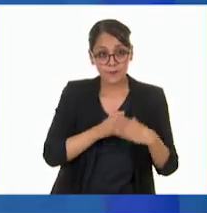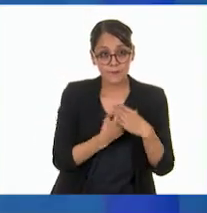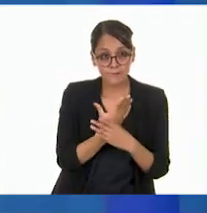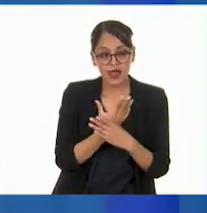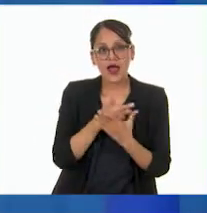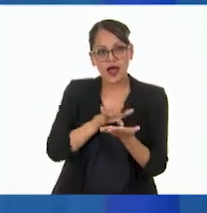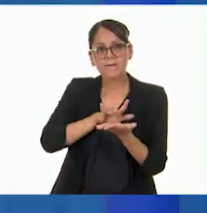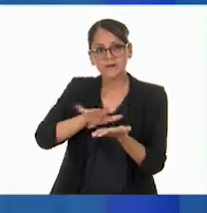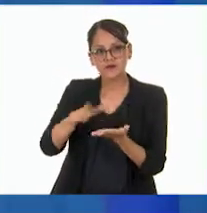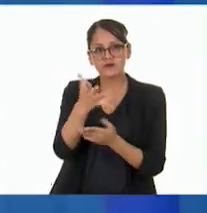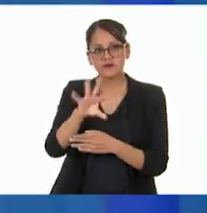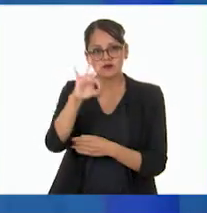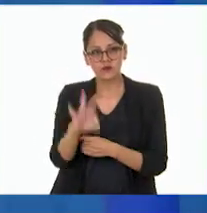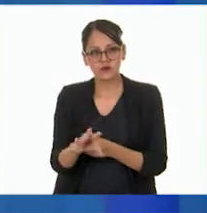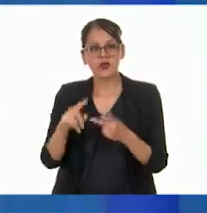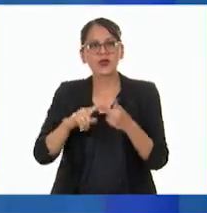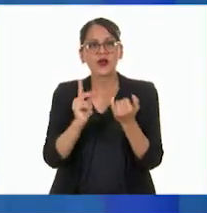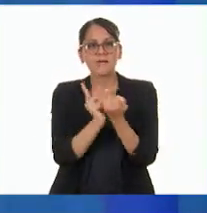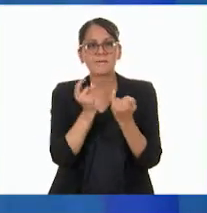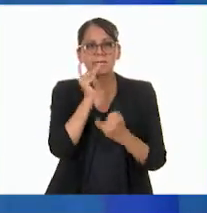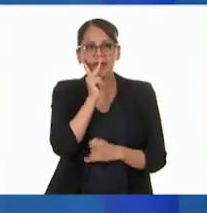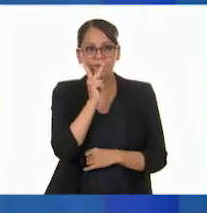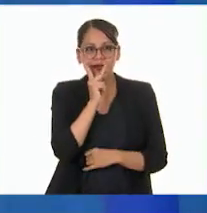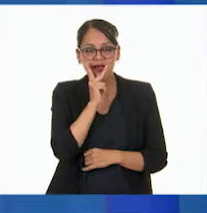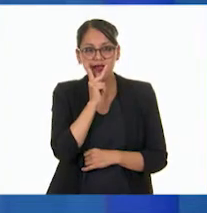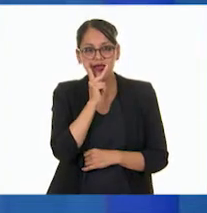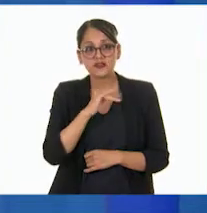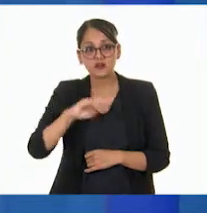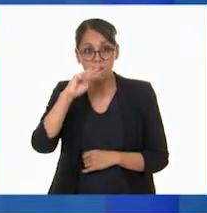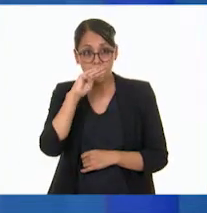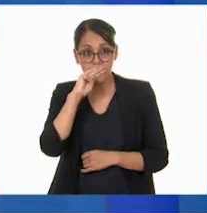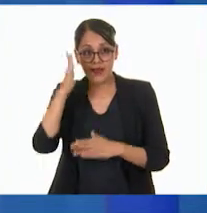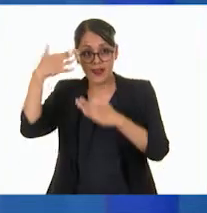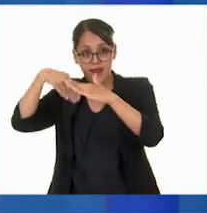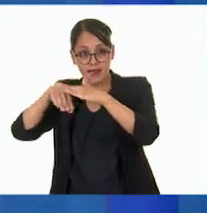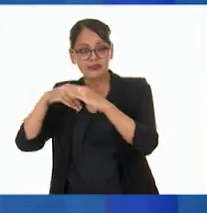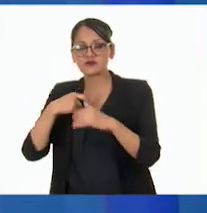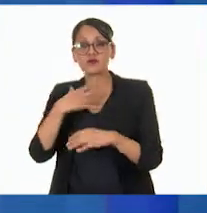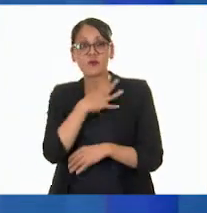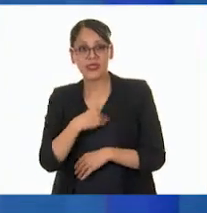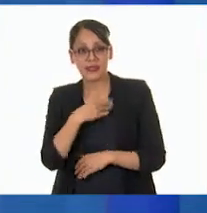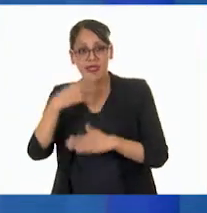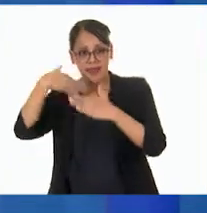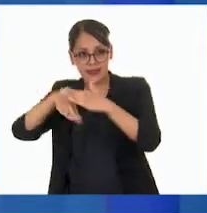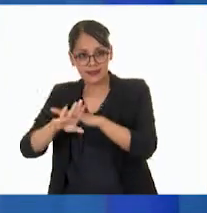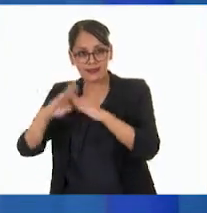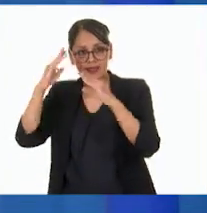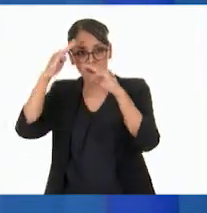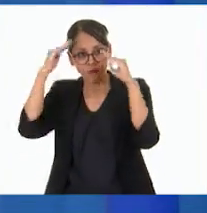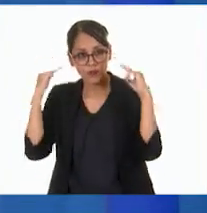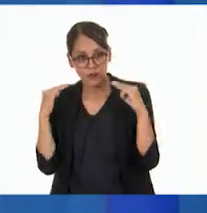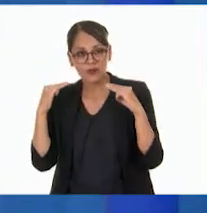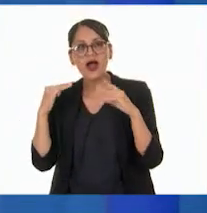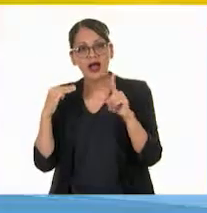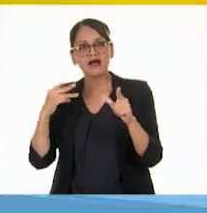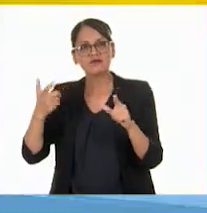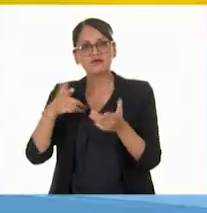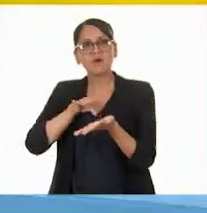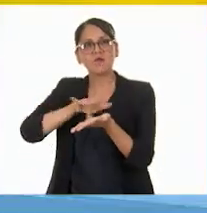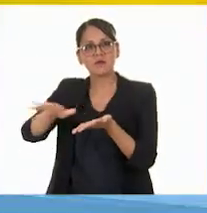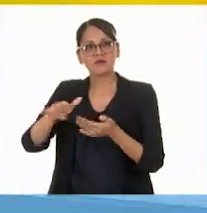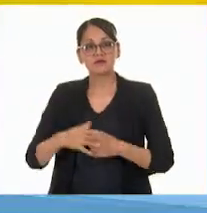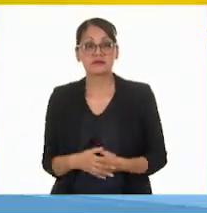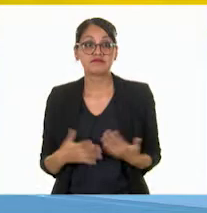padres de familia cuando una de sus hijas entraba a un convento como monja, entre otras fuentes de dinero y riquezas.